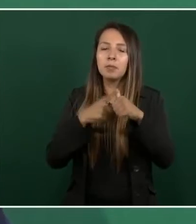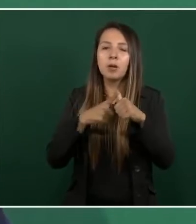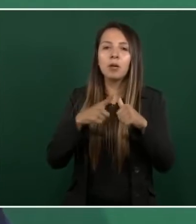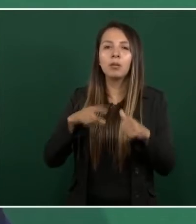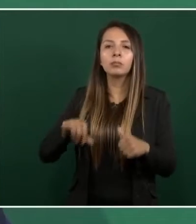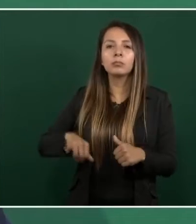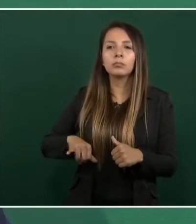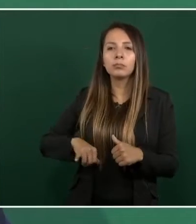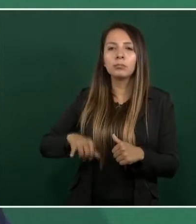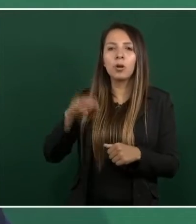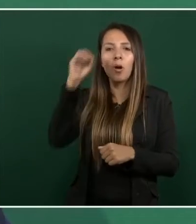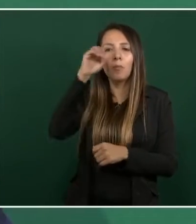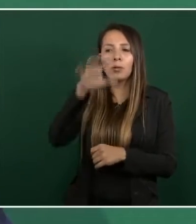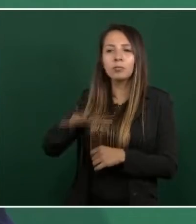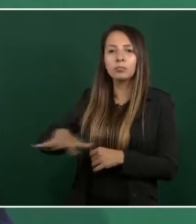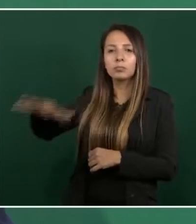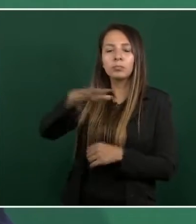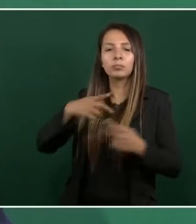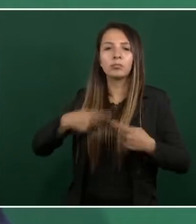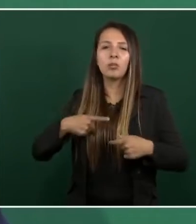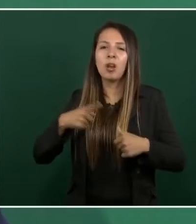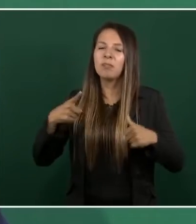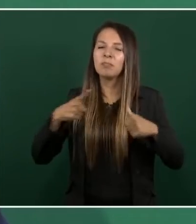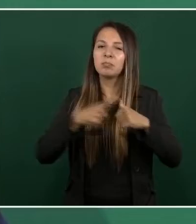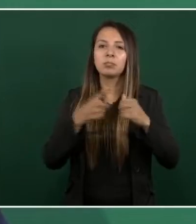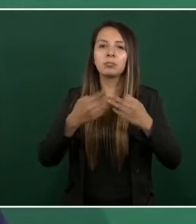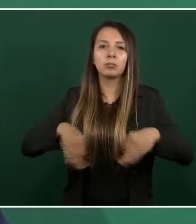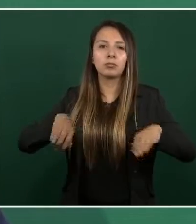pueblo, el interés general.